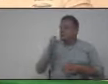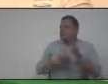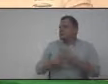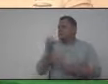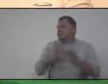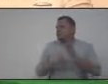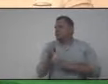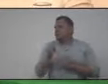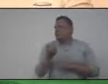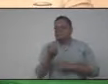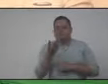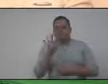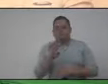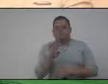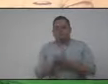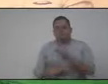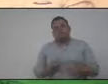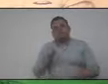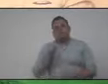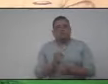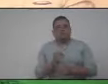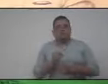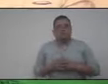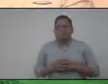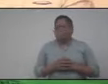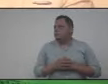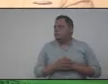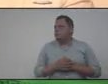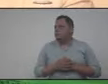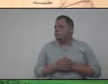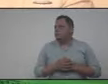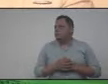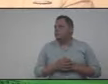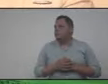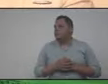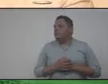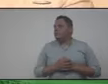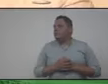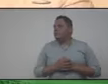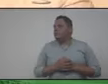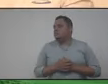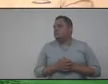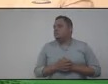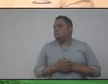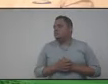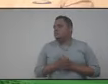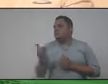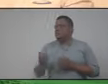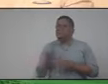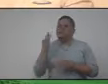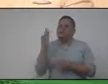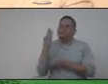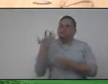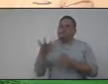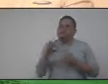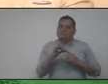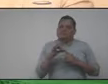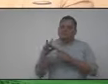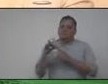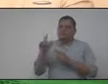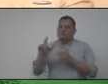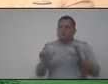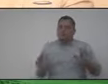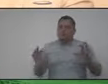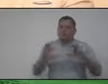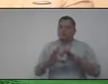Tiene 19 años de edad y es otro testimonio muy especial de lo que pasa con